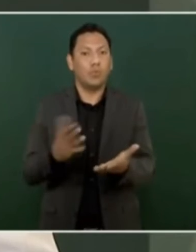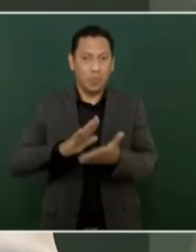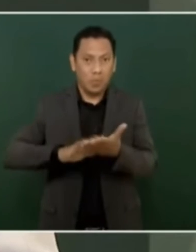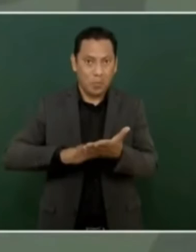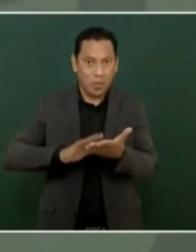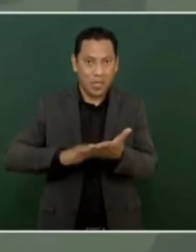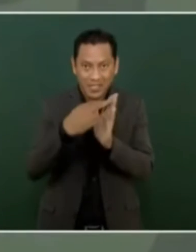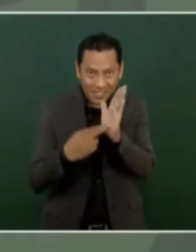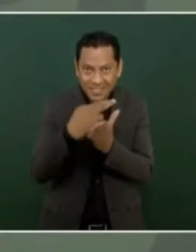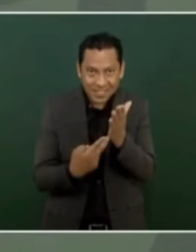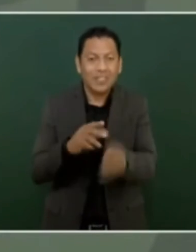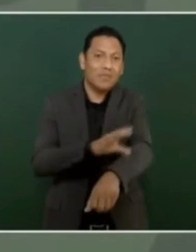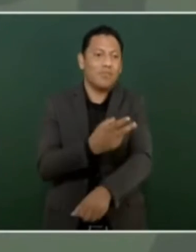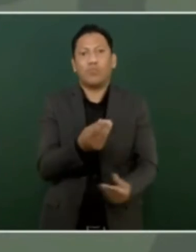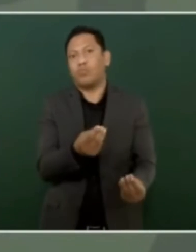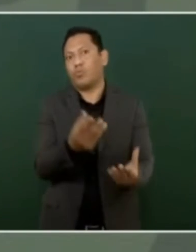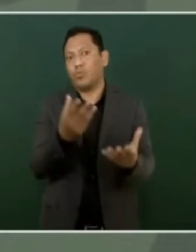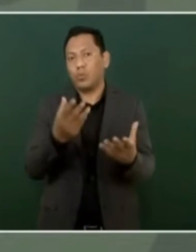de luz.